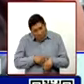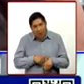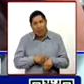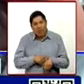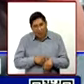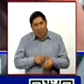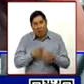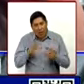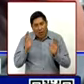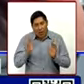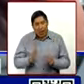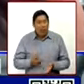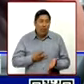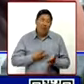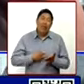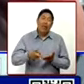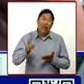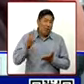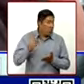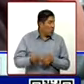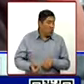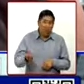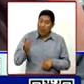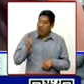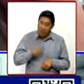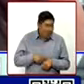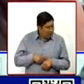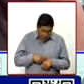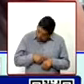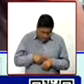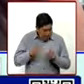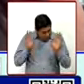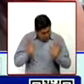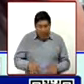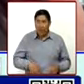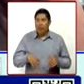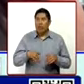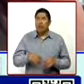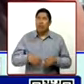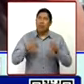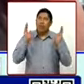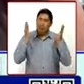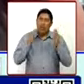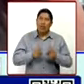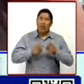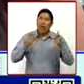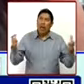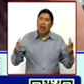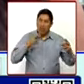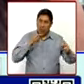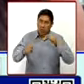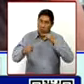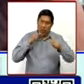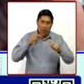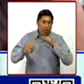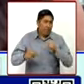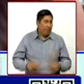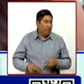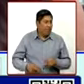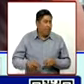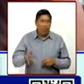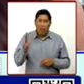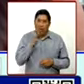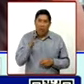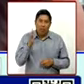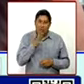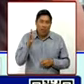esto es cierto Eh bueno en medio de todo me parece una gran noticia el hecho de que las